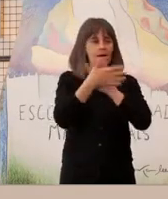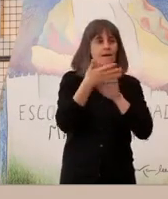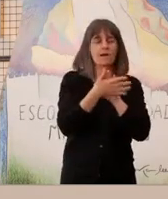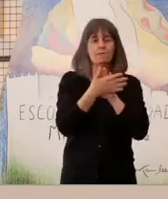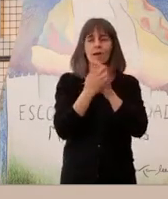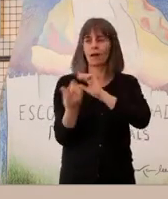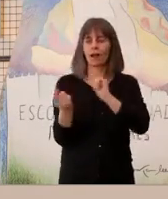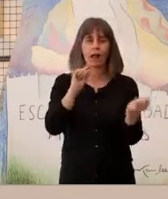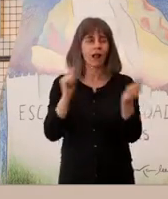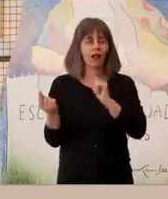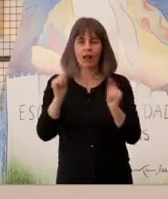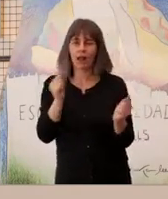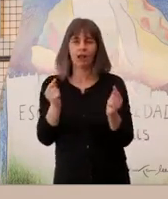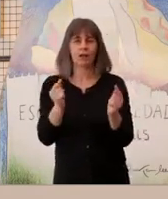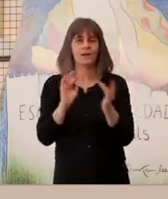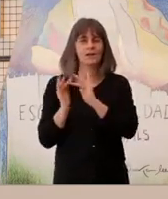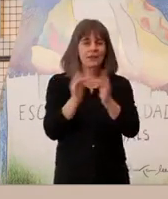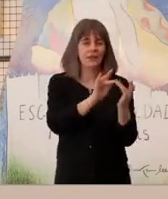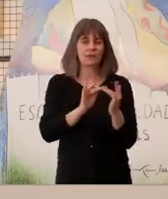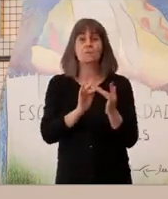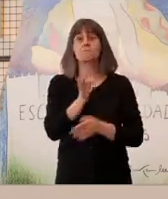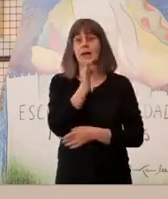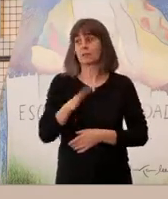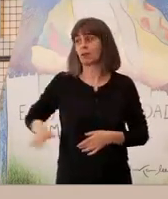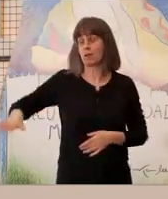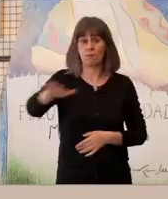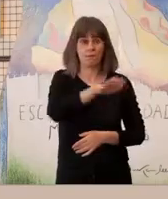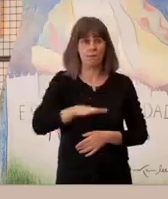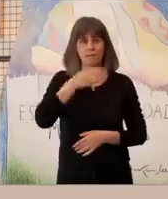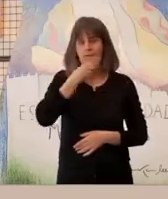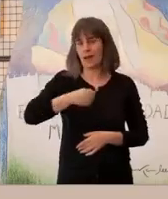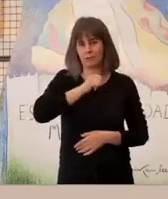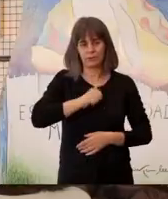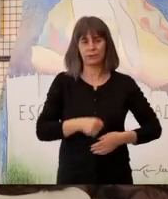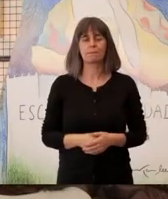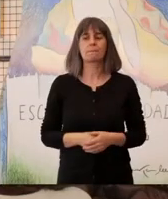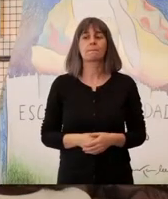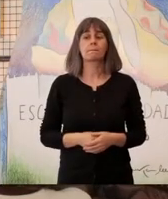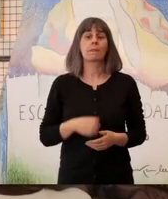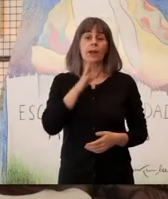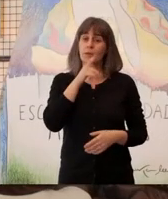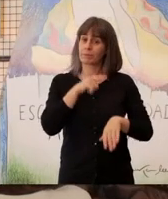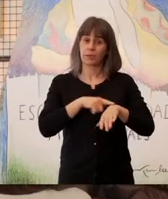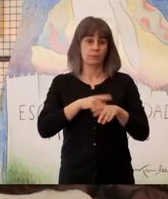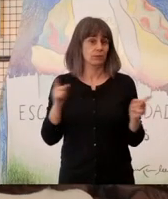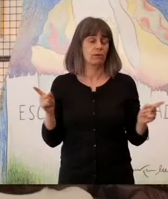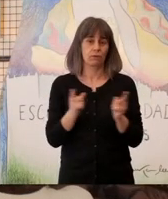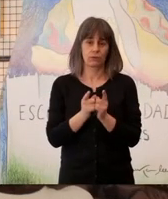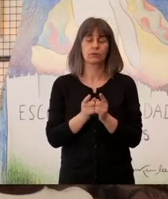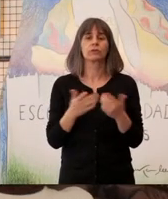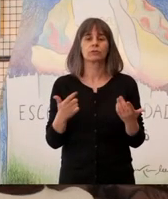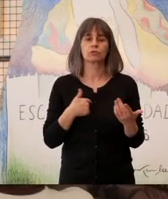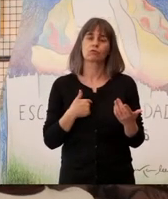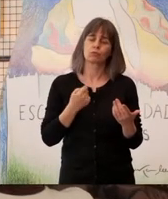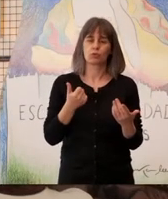intercambiado como por el maravilloso lugar al que nos habéis traído Mirad como tenemos poco tiempo efectivamente Y pues voy a ser